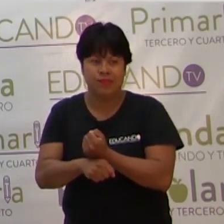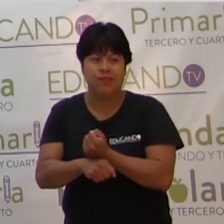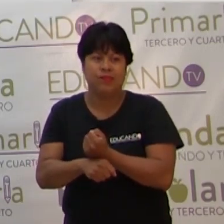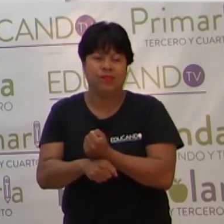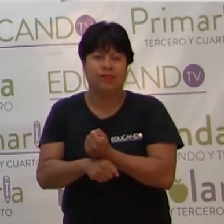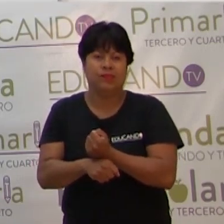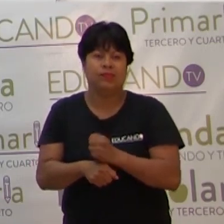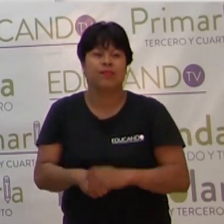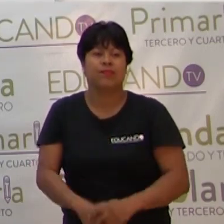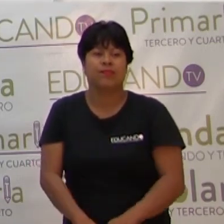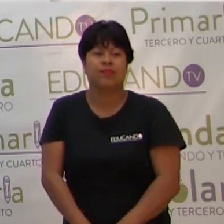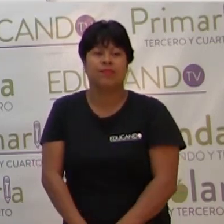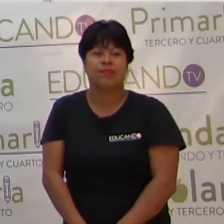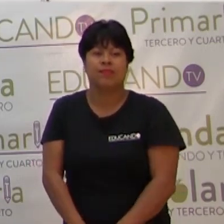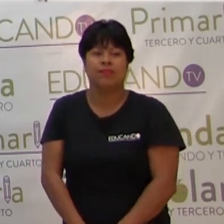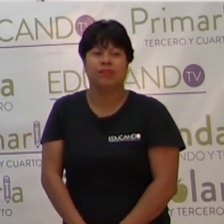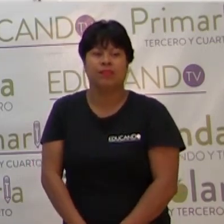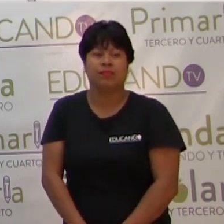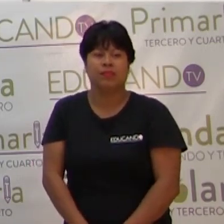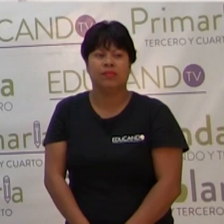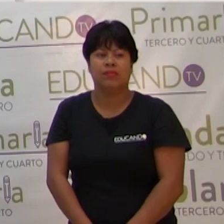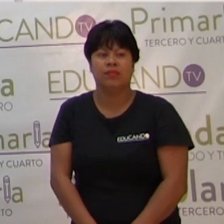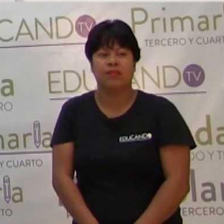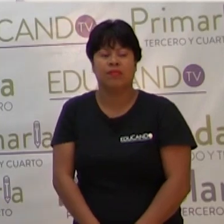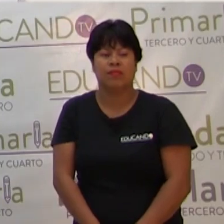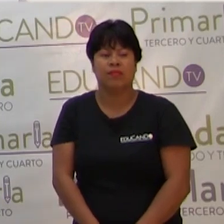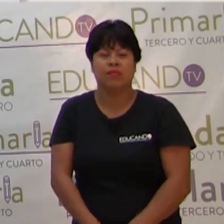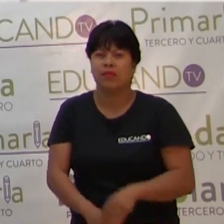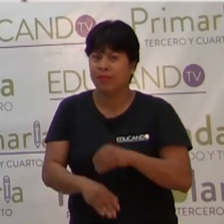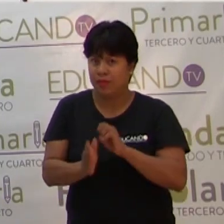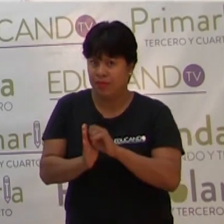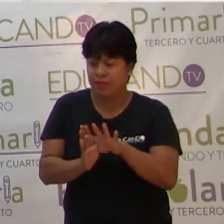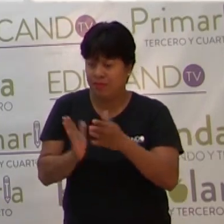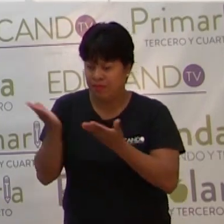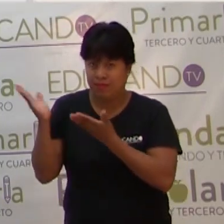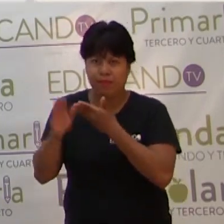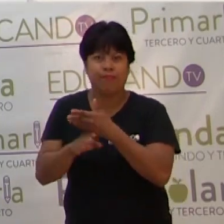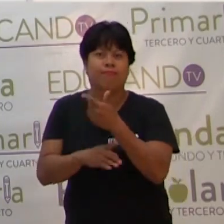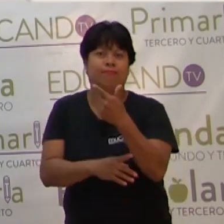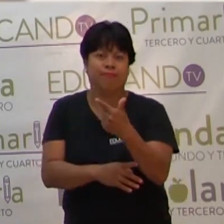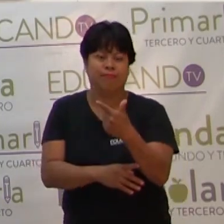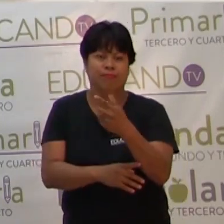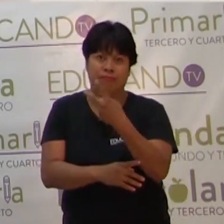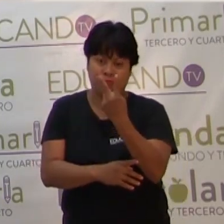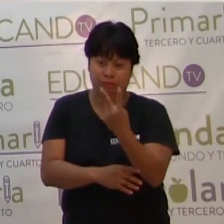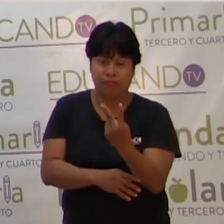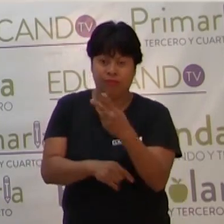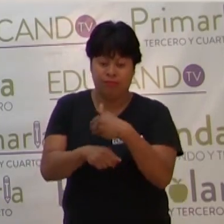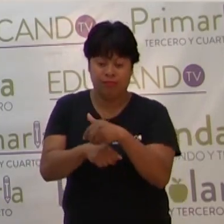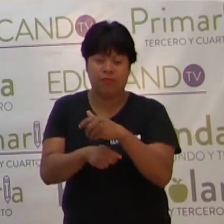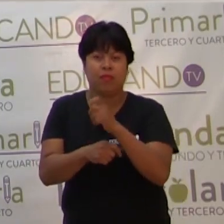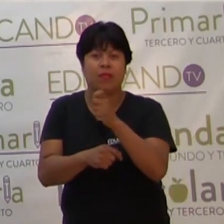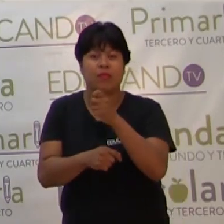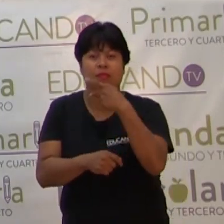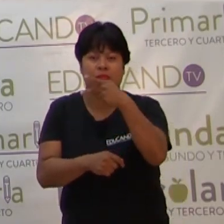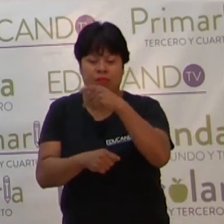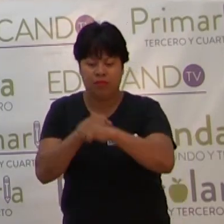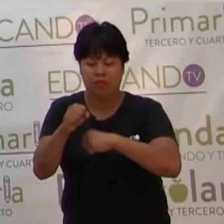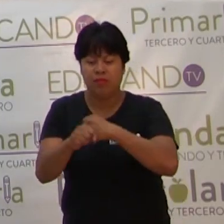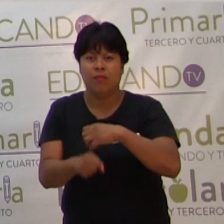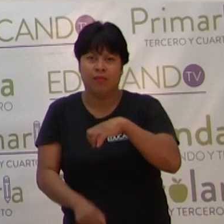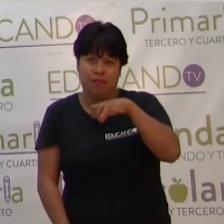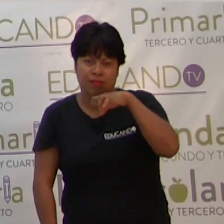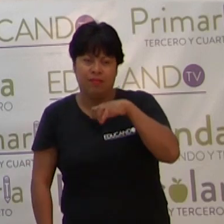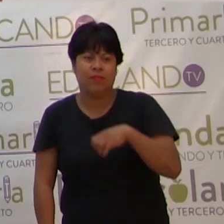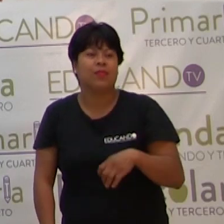la talla de tus zapatos, que en este caso es 7, y los otros dos dígitos van a corresponder a tu